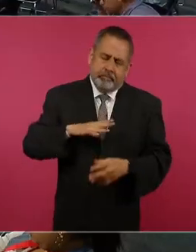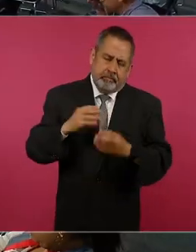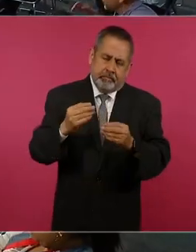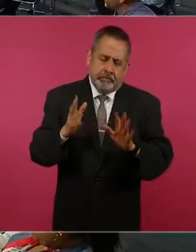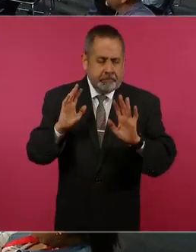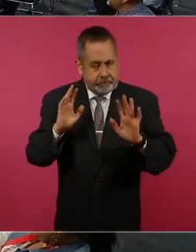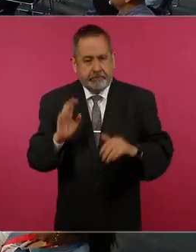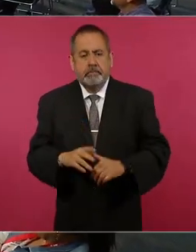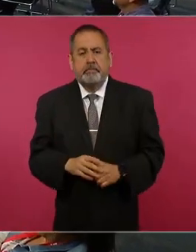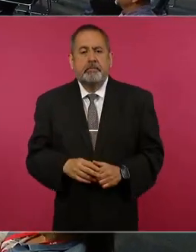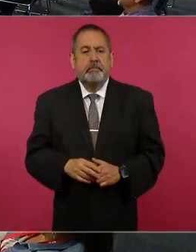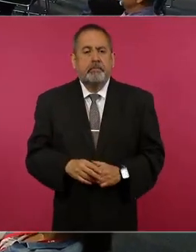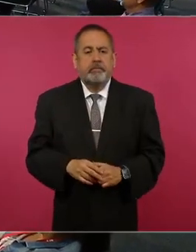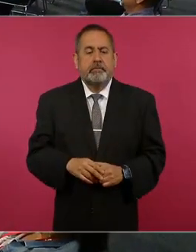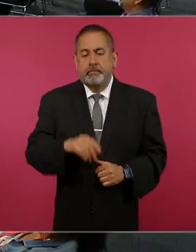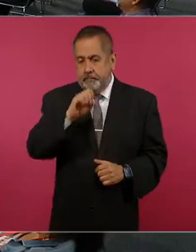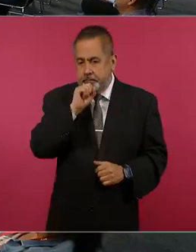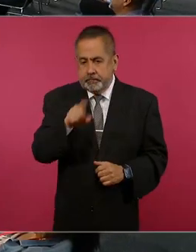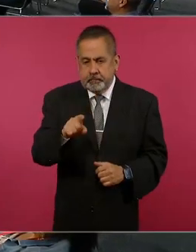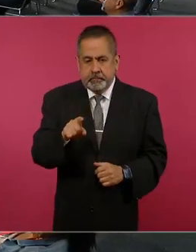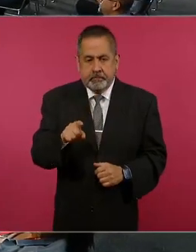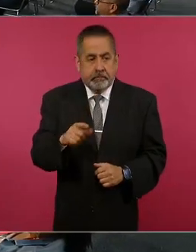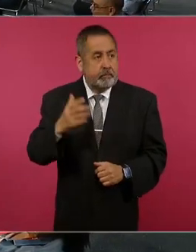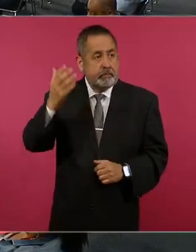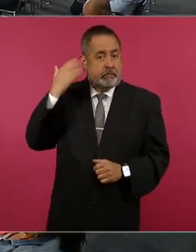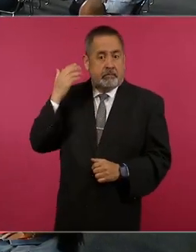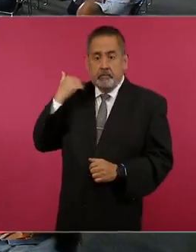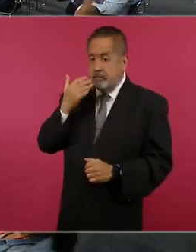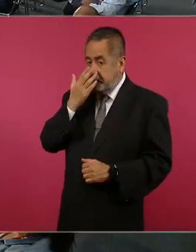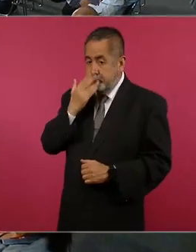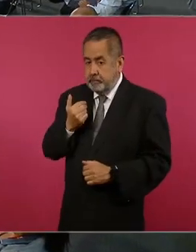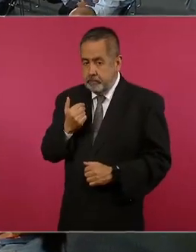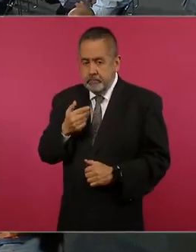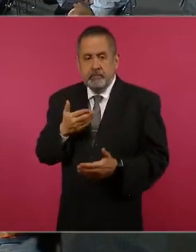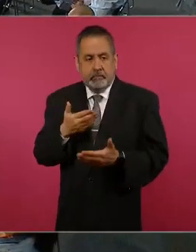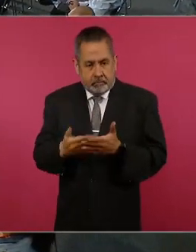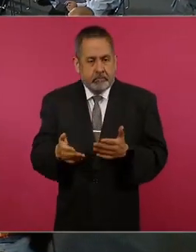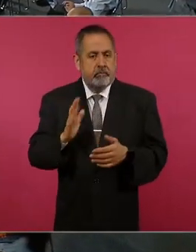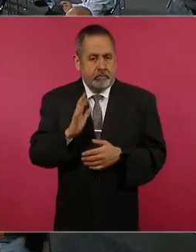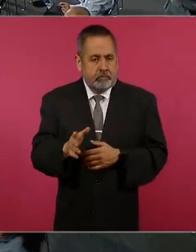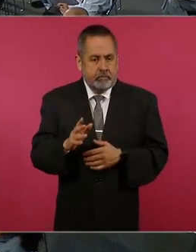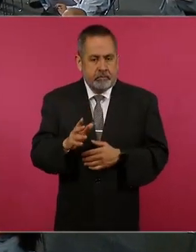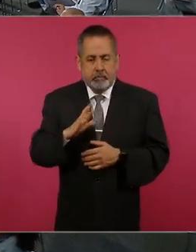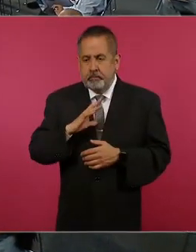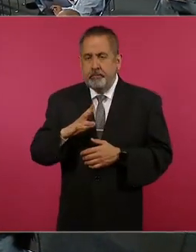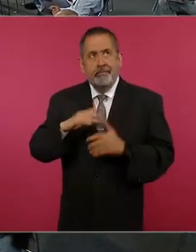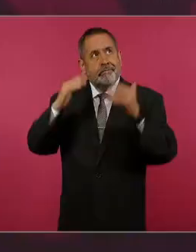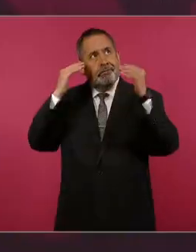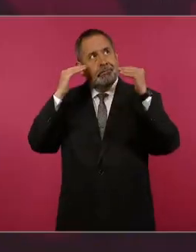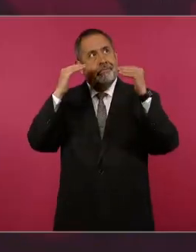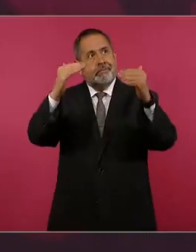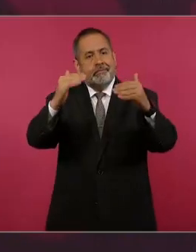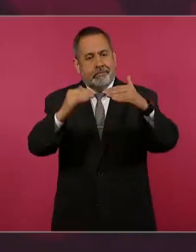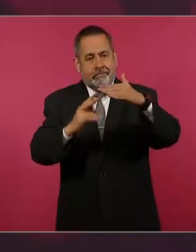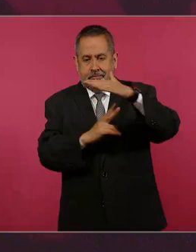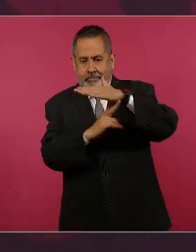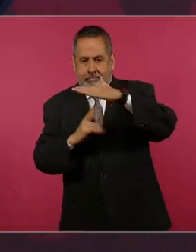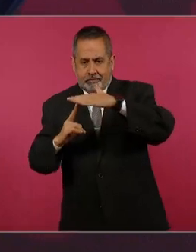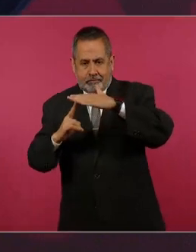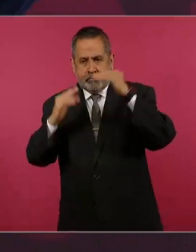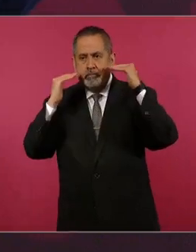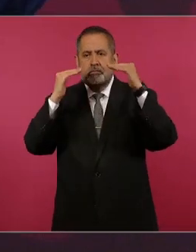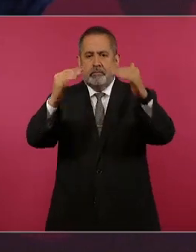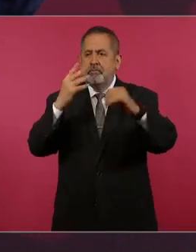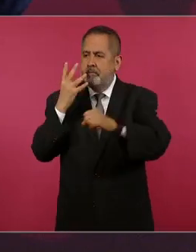Y ya porque no había techos fuera de los bancos,